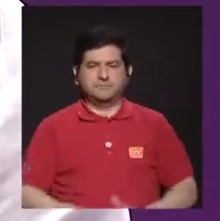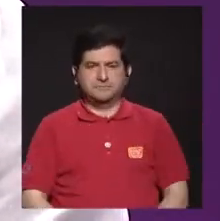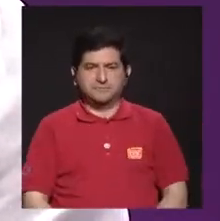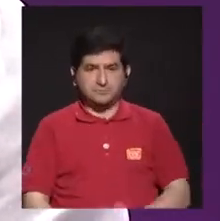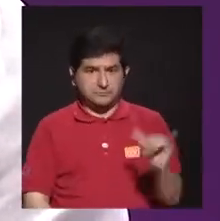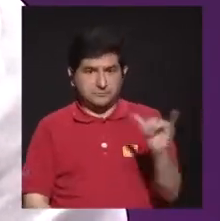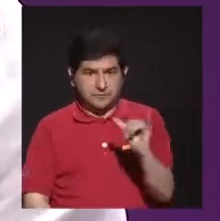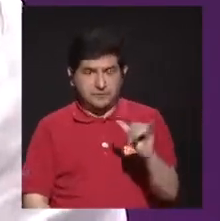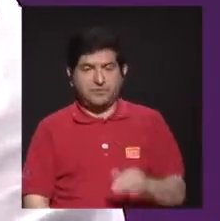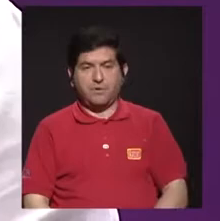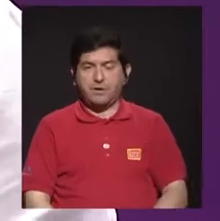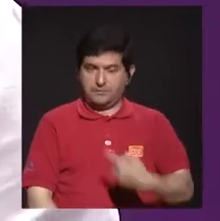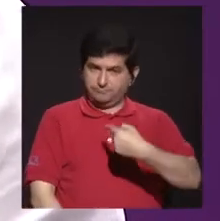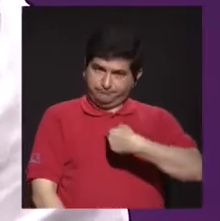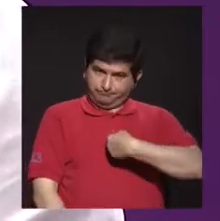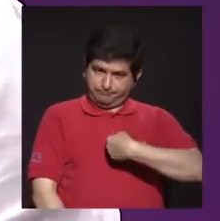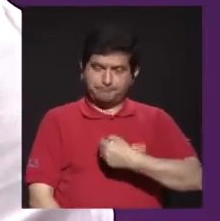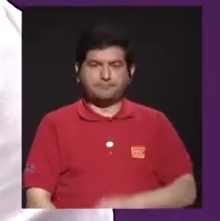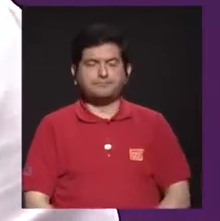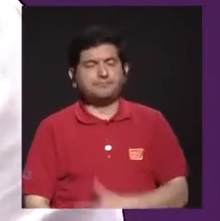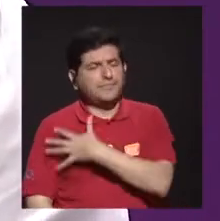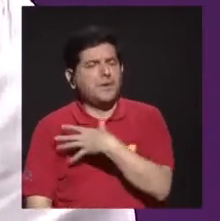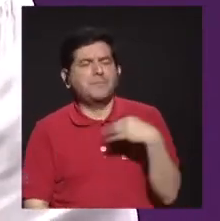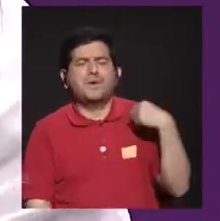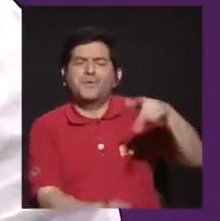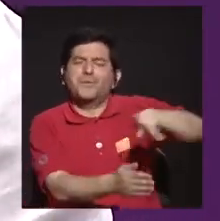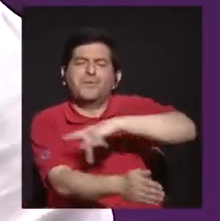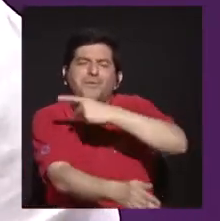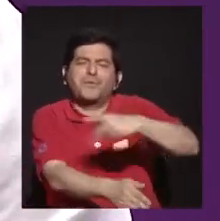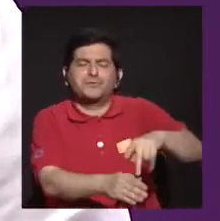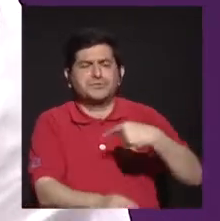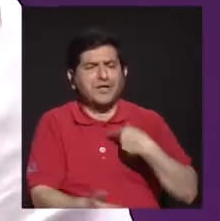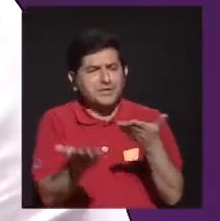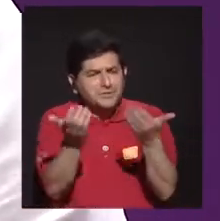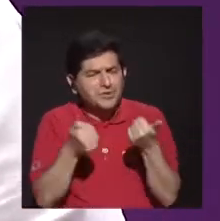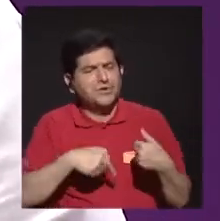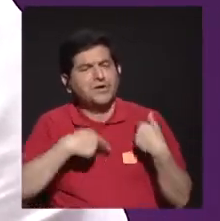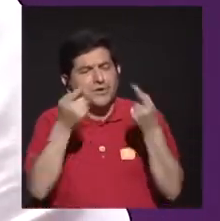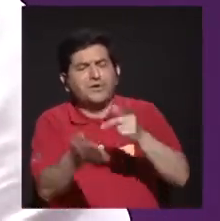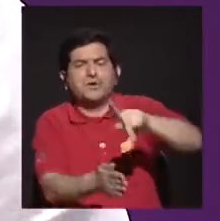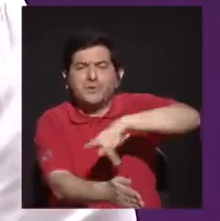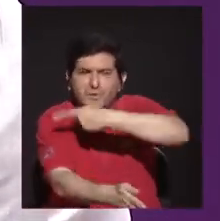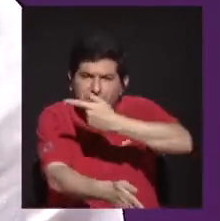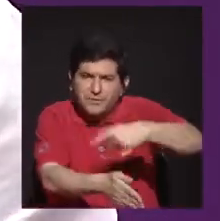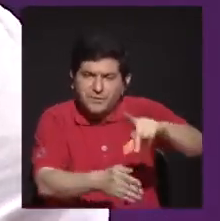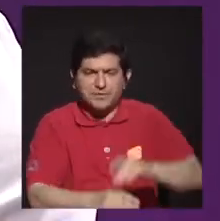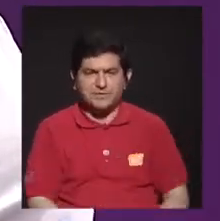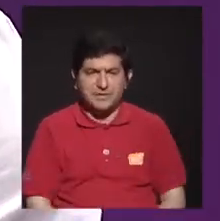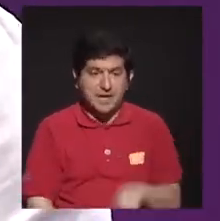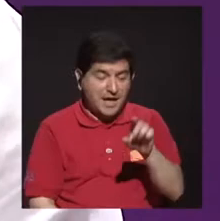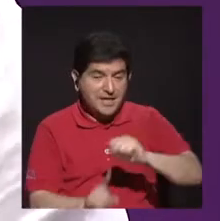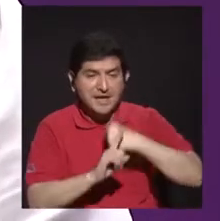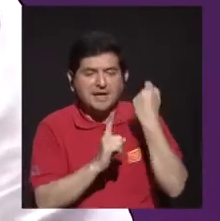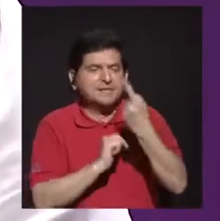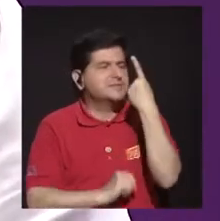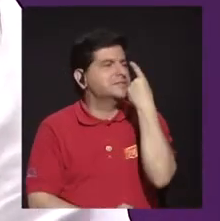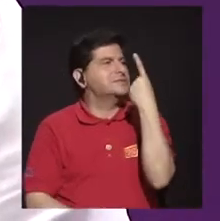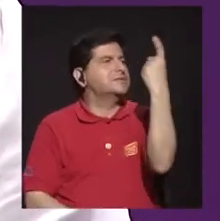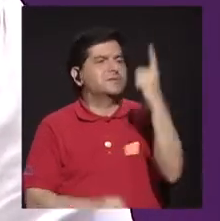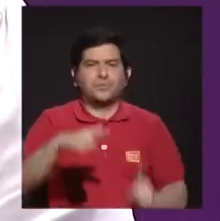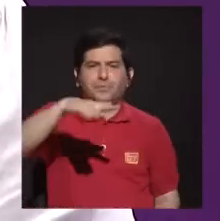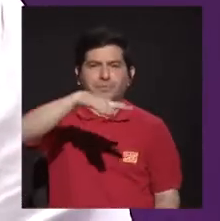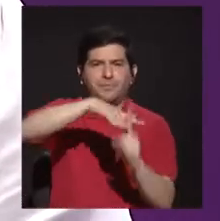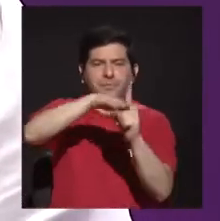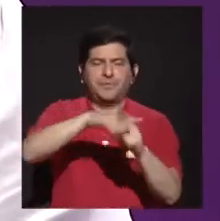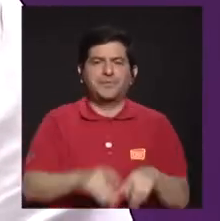como mi persona me gusta la poesía, yo quiero llevar poesía allá. Y en medio de ese sueño